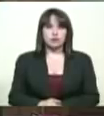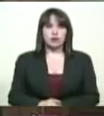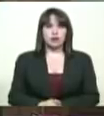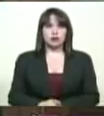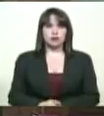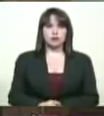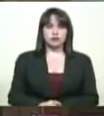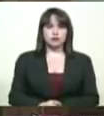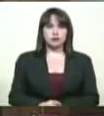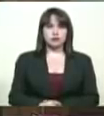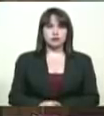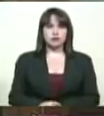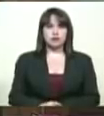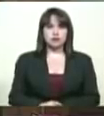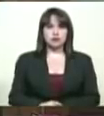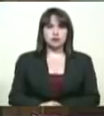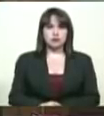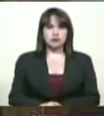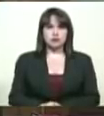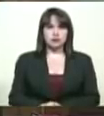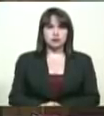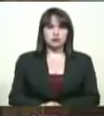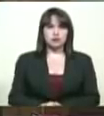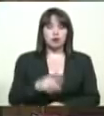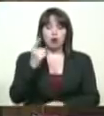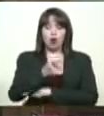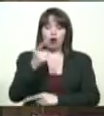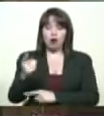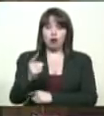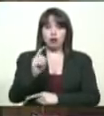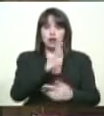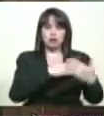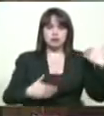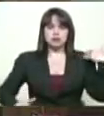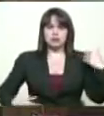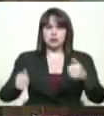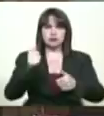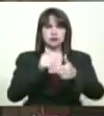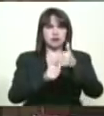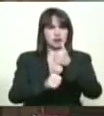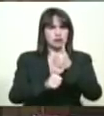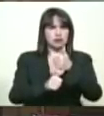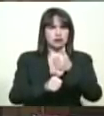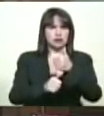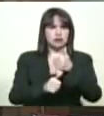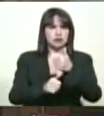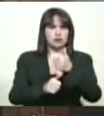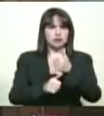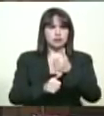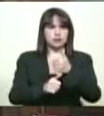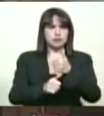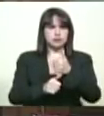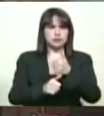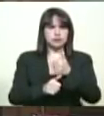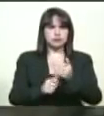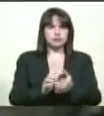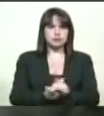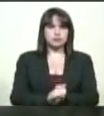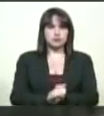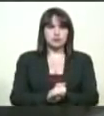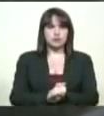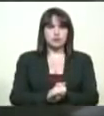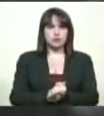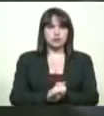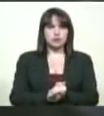le doy la orden a la vicepresidente ejecutiva al ministro de la presidencia jorge